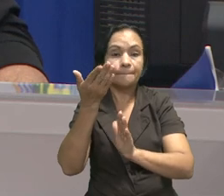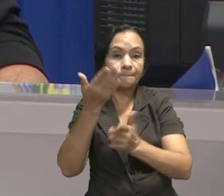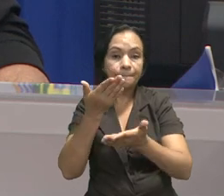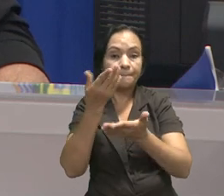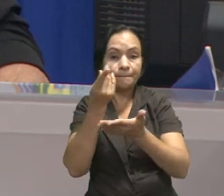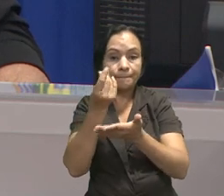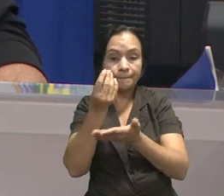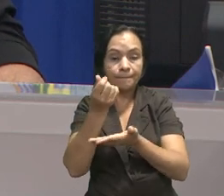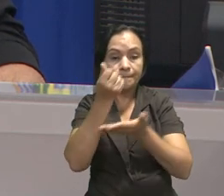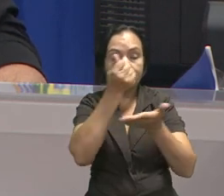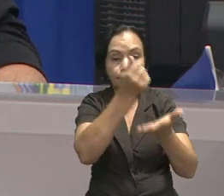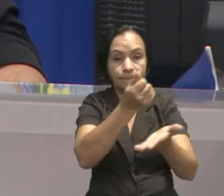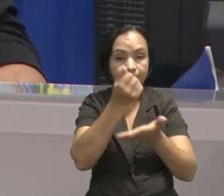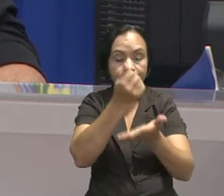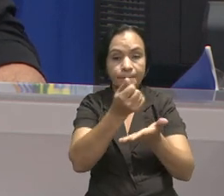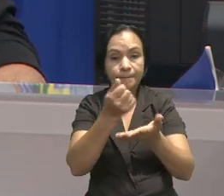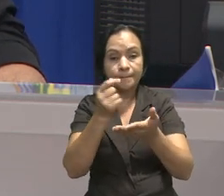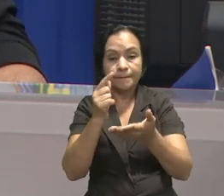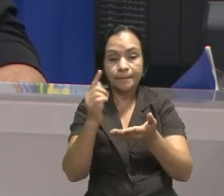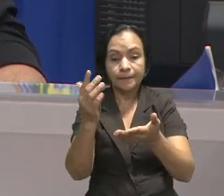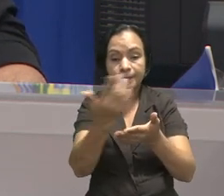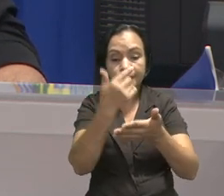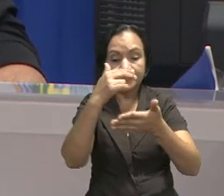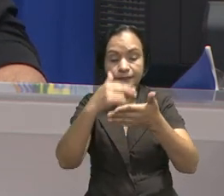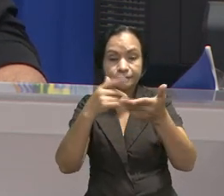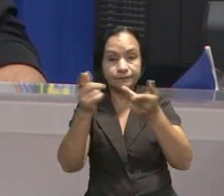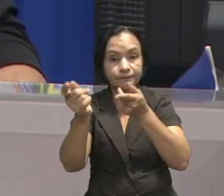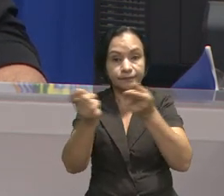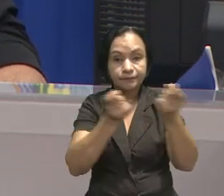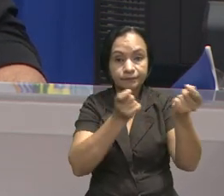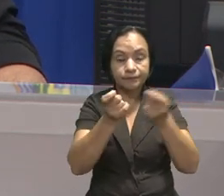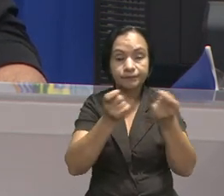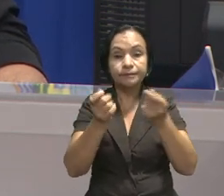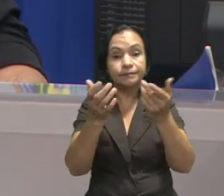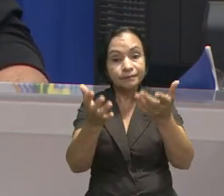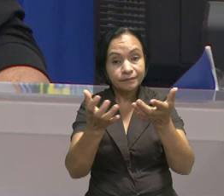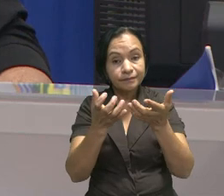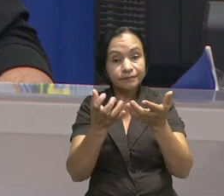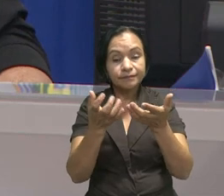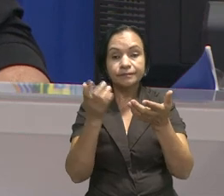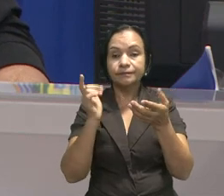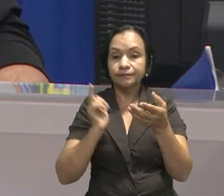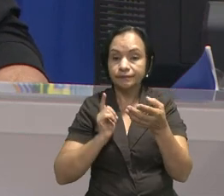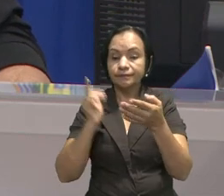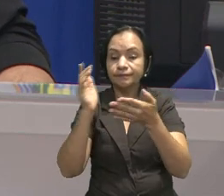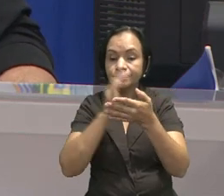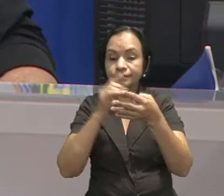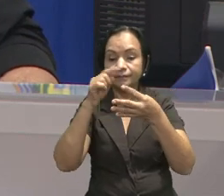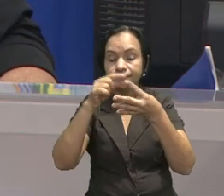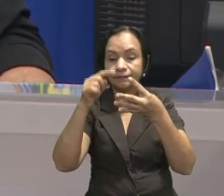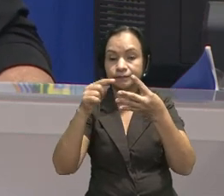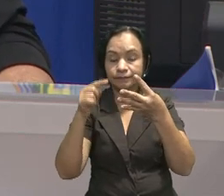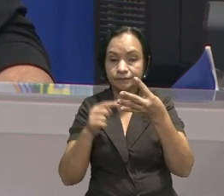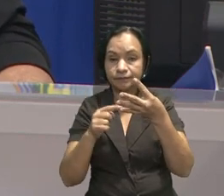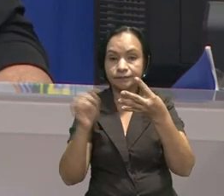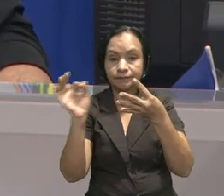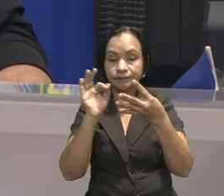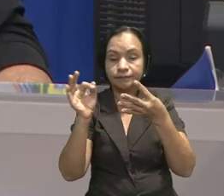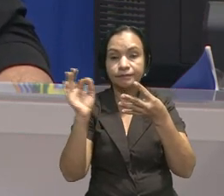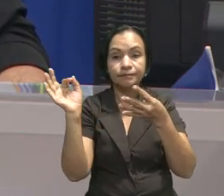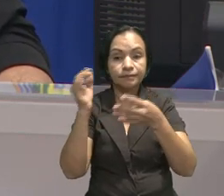gracia. Pero detrás de todos estos ajustes que se quieren hacer, existen una serie de mecanismos